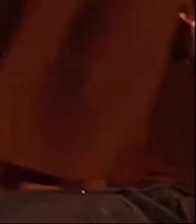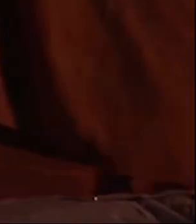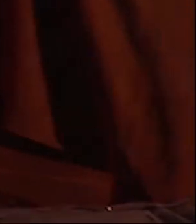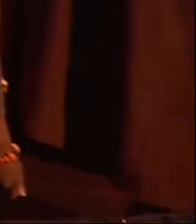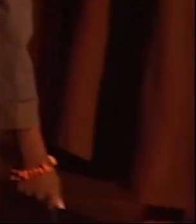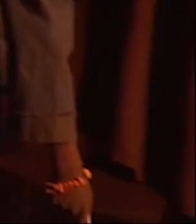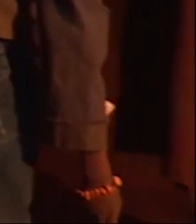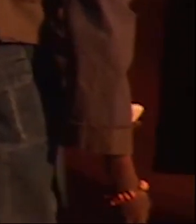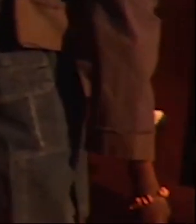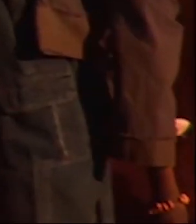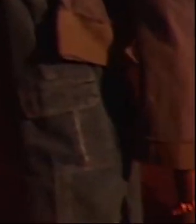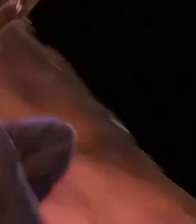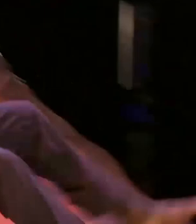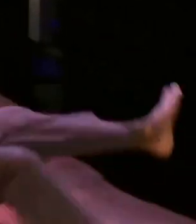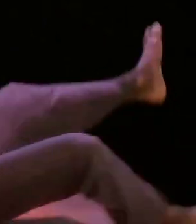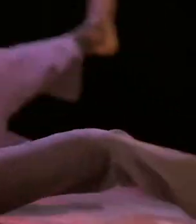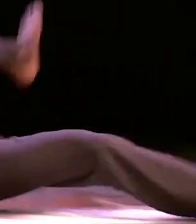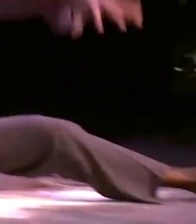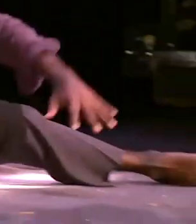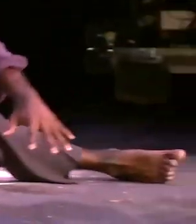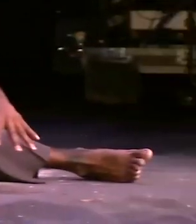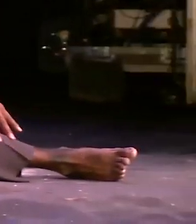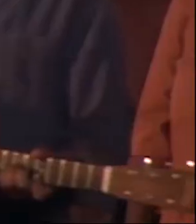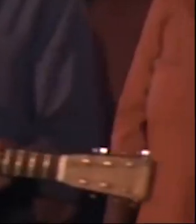father, something is happening here.